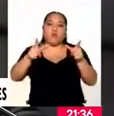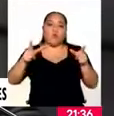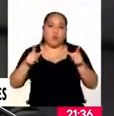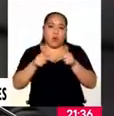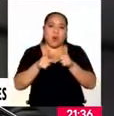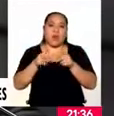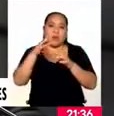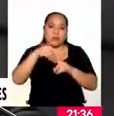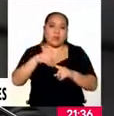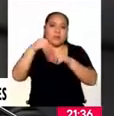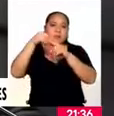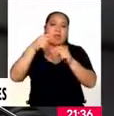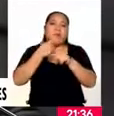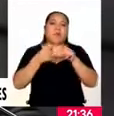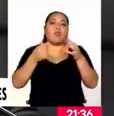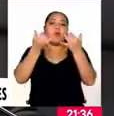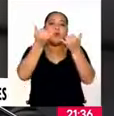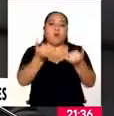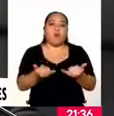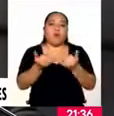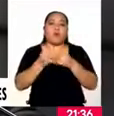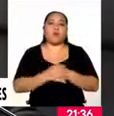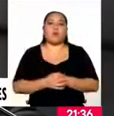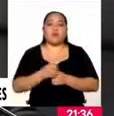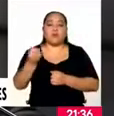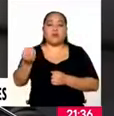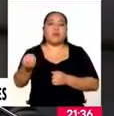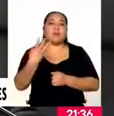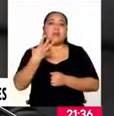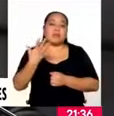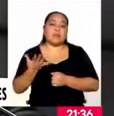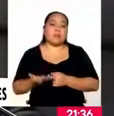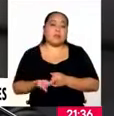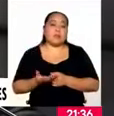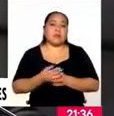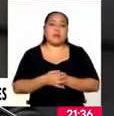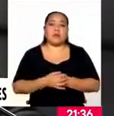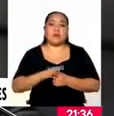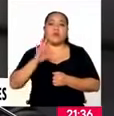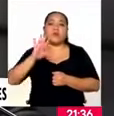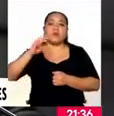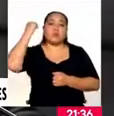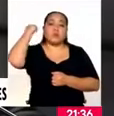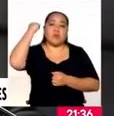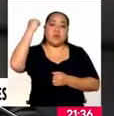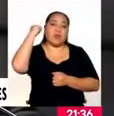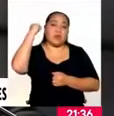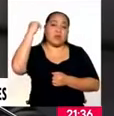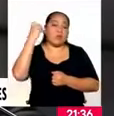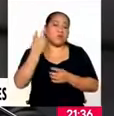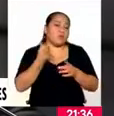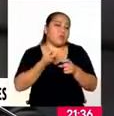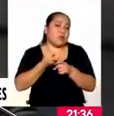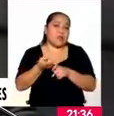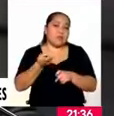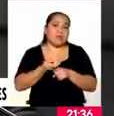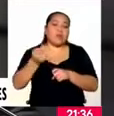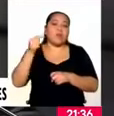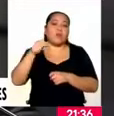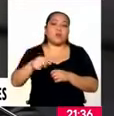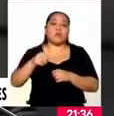Sin embargo, el día de hoy nos comentaban pues que sus derechos estaban viéndose afectados por